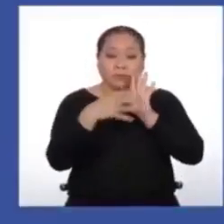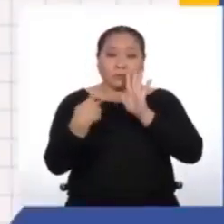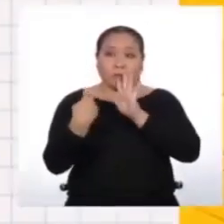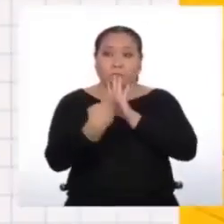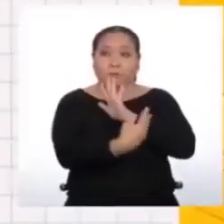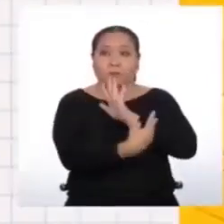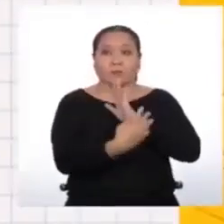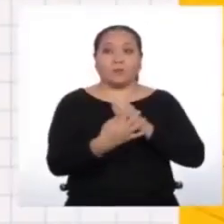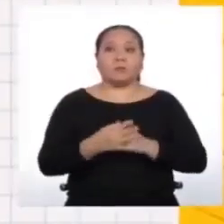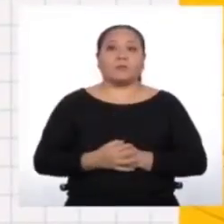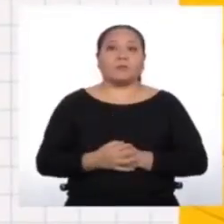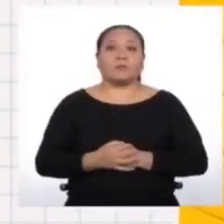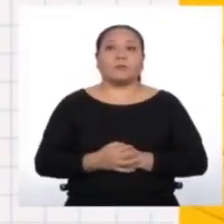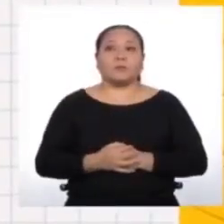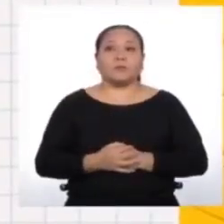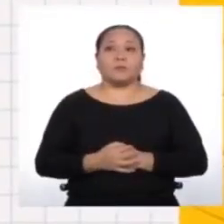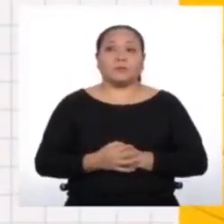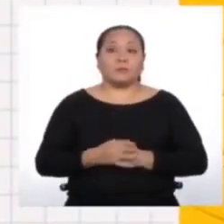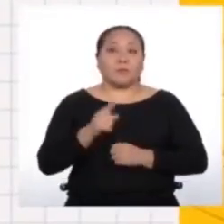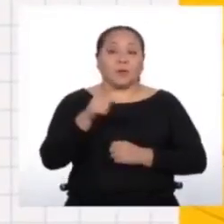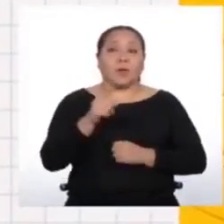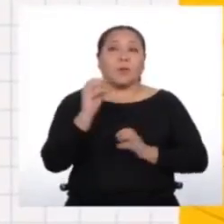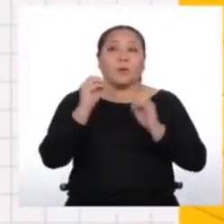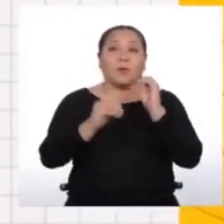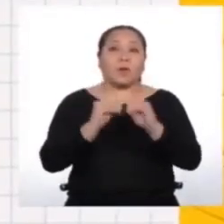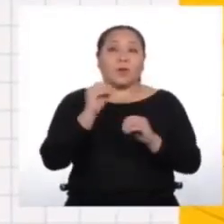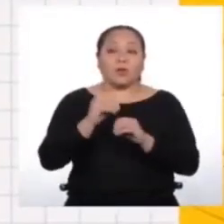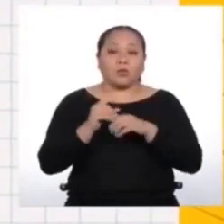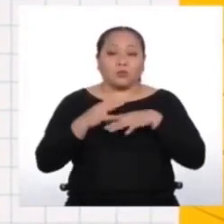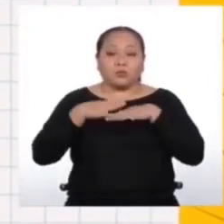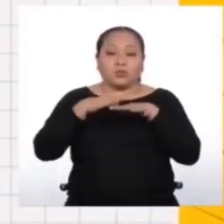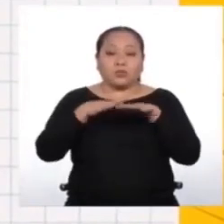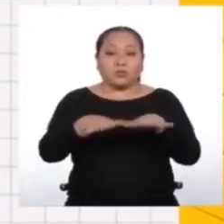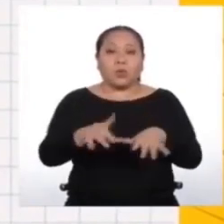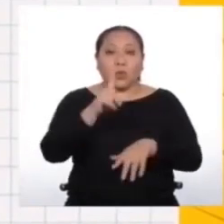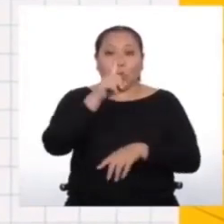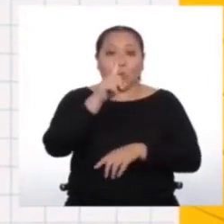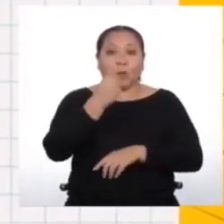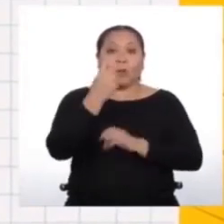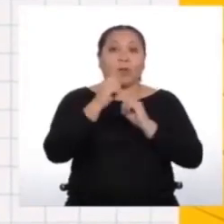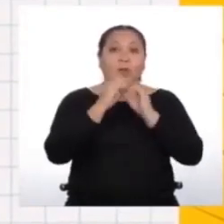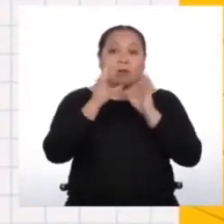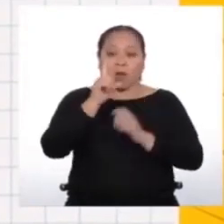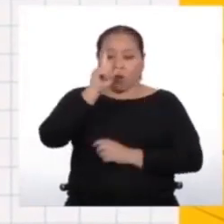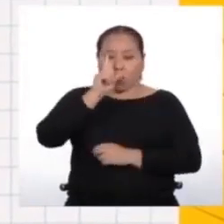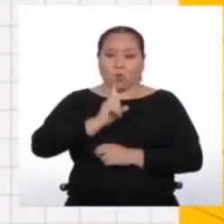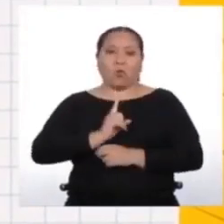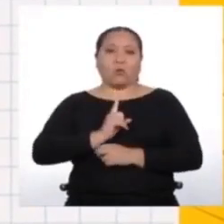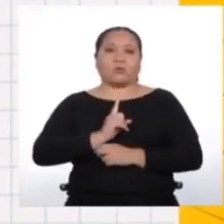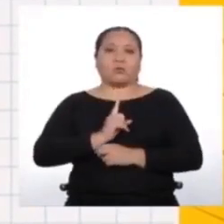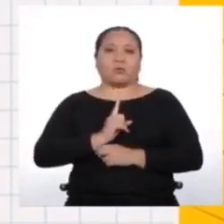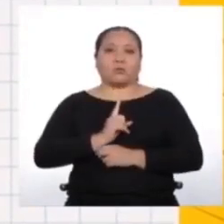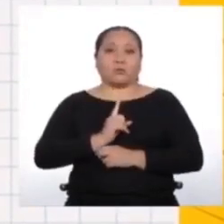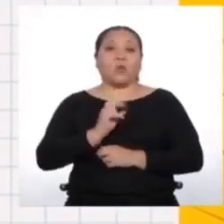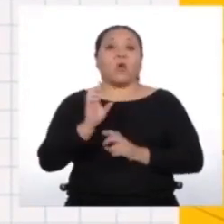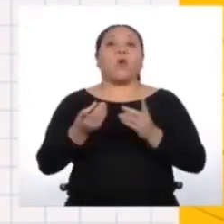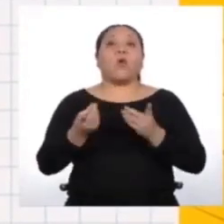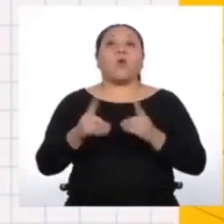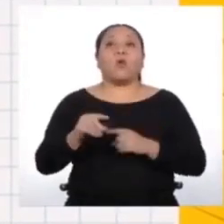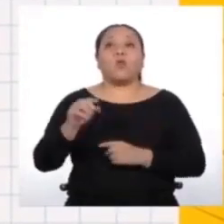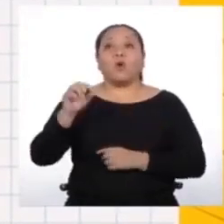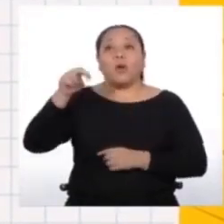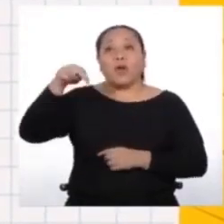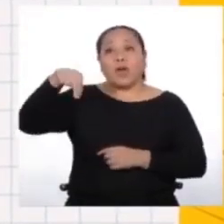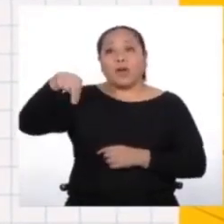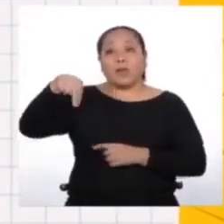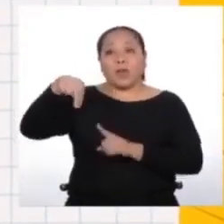esta. Tomando como caso tu cadena de favores, en el día 1 tendremos una persona, es decir, cuando n es 1,